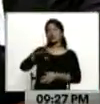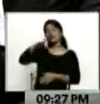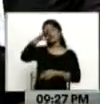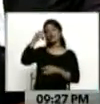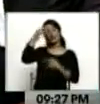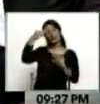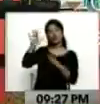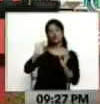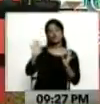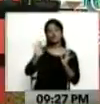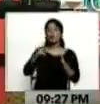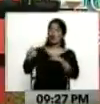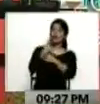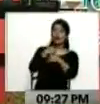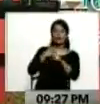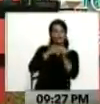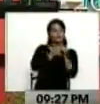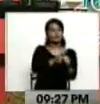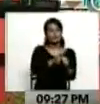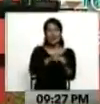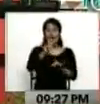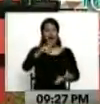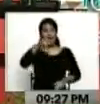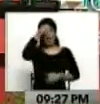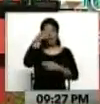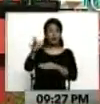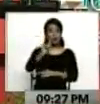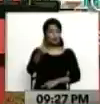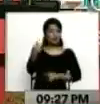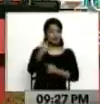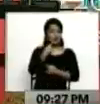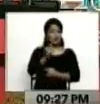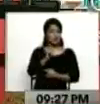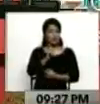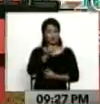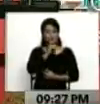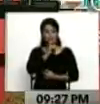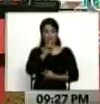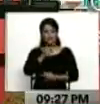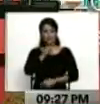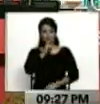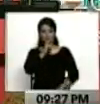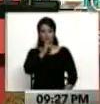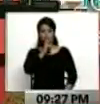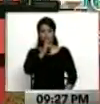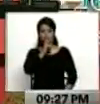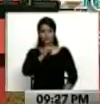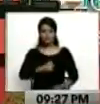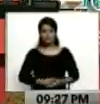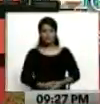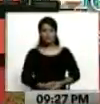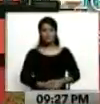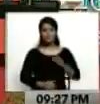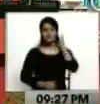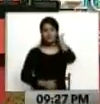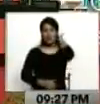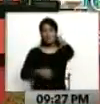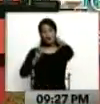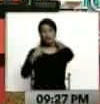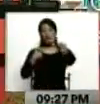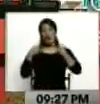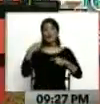Soy ateo va para misa bueno no no puede decir que era ateo porque si no era cóm se llama ya